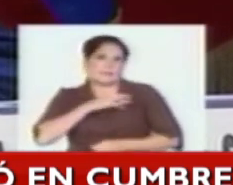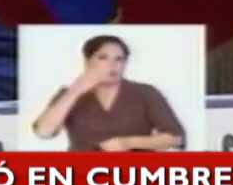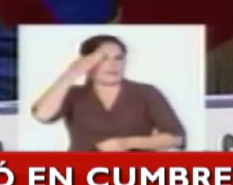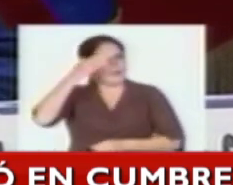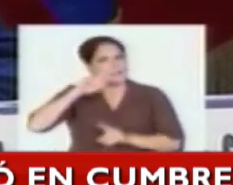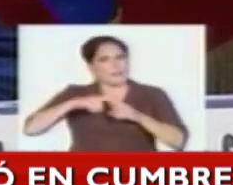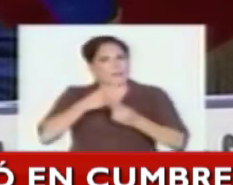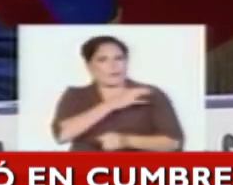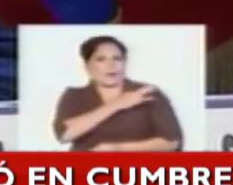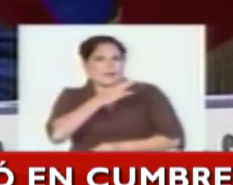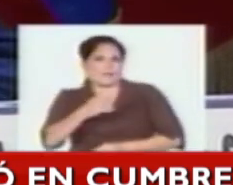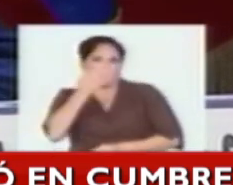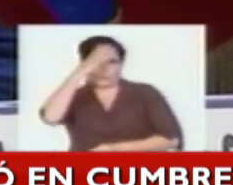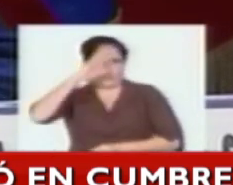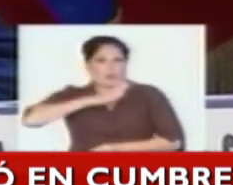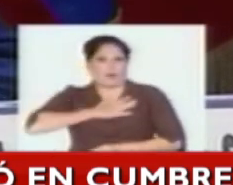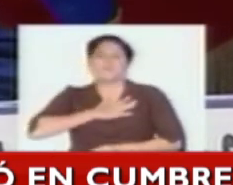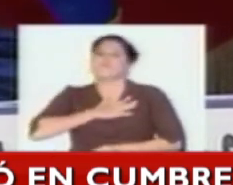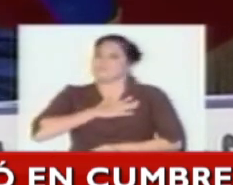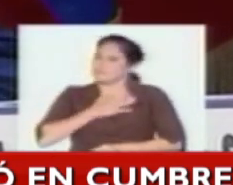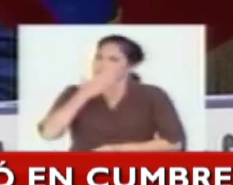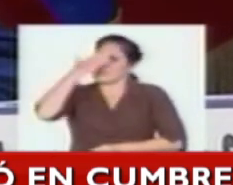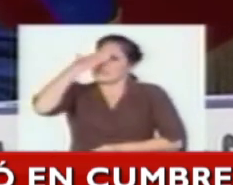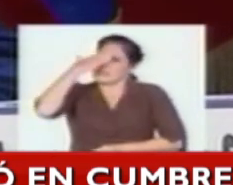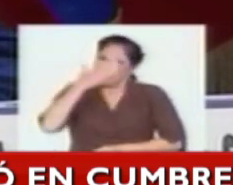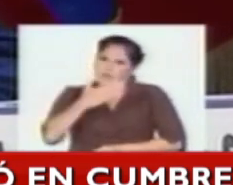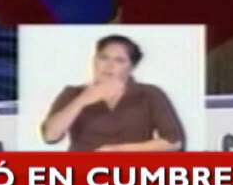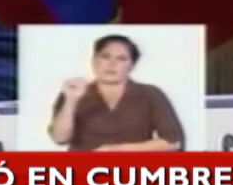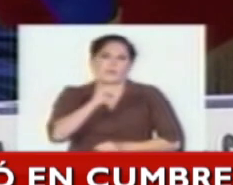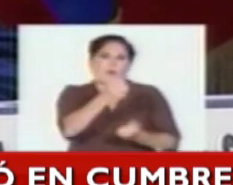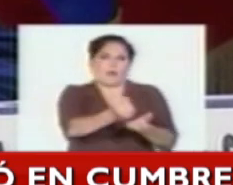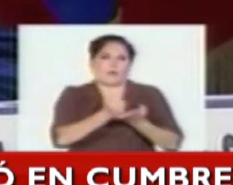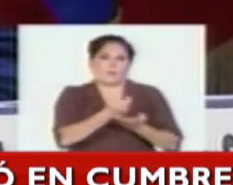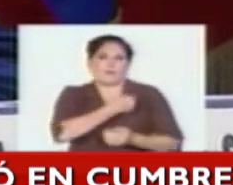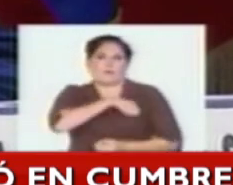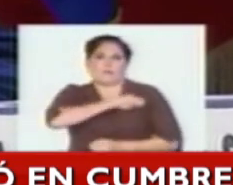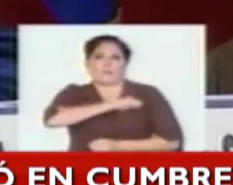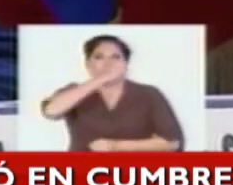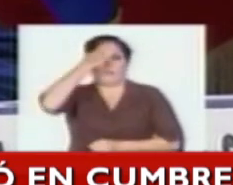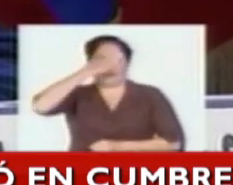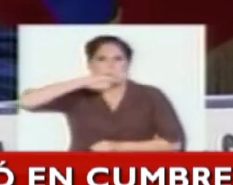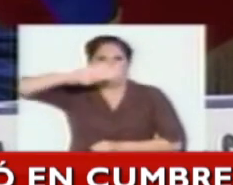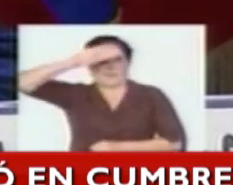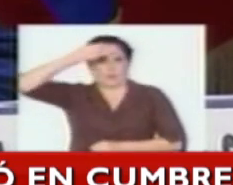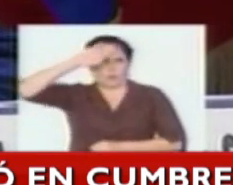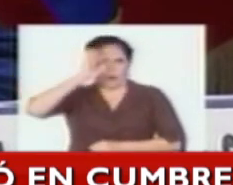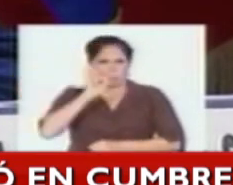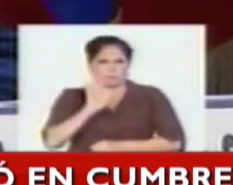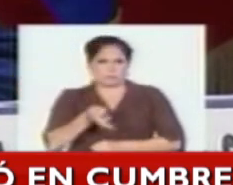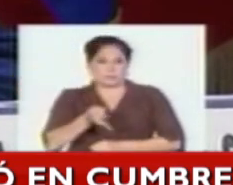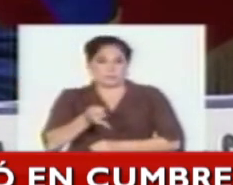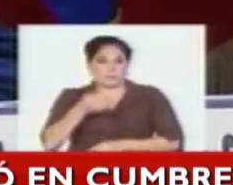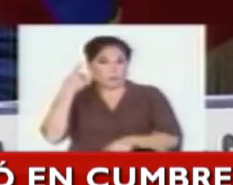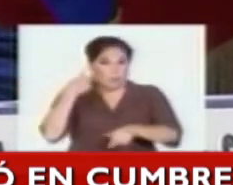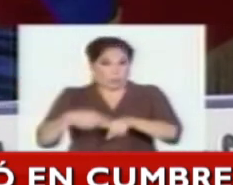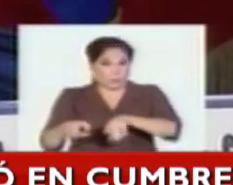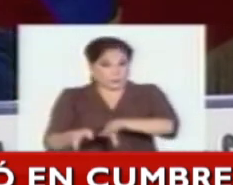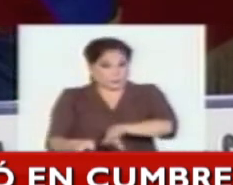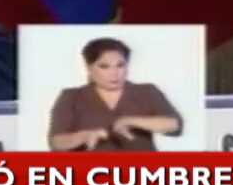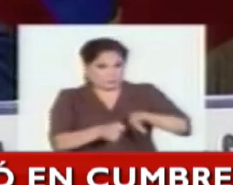a la presidencia y de apoyo al pueblo cubano Por otra parte